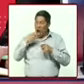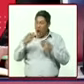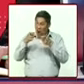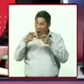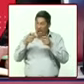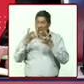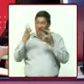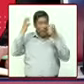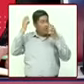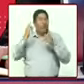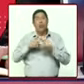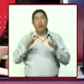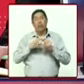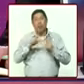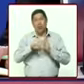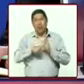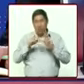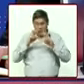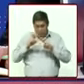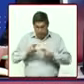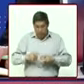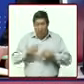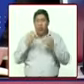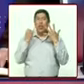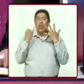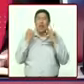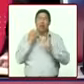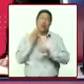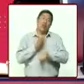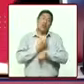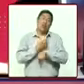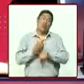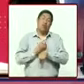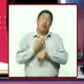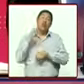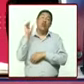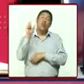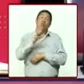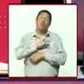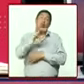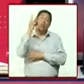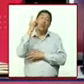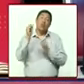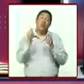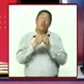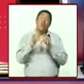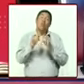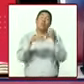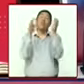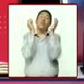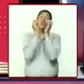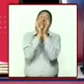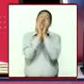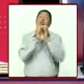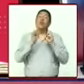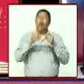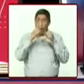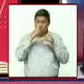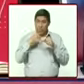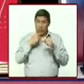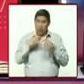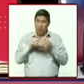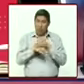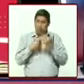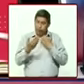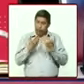de inteligencia. Sin embargo, después de un poco más de 6 horas y que la policía boliviana junto a la Defensoría del Pueblo pueda intervenir y entrar a